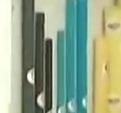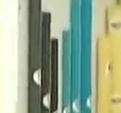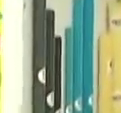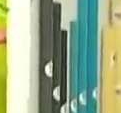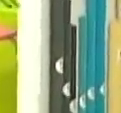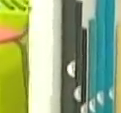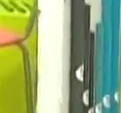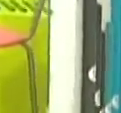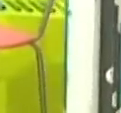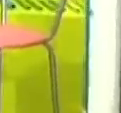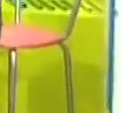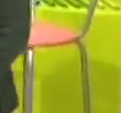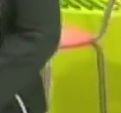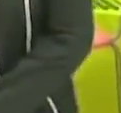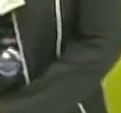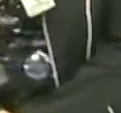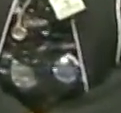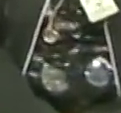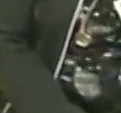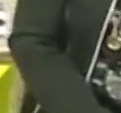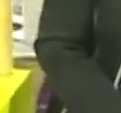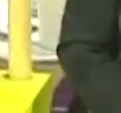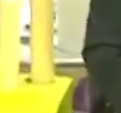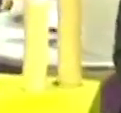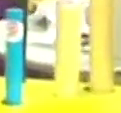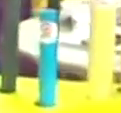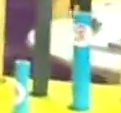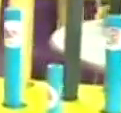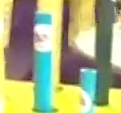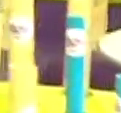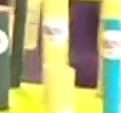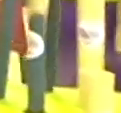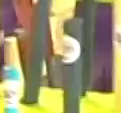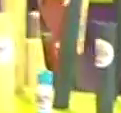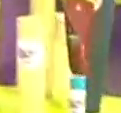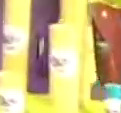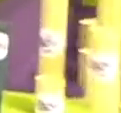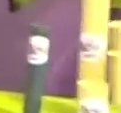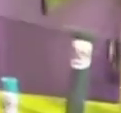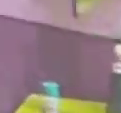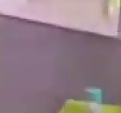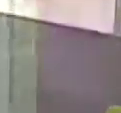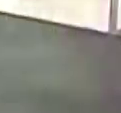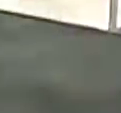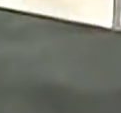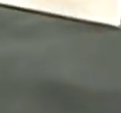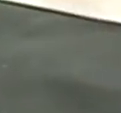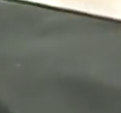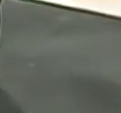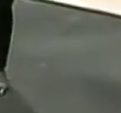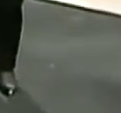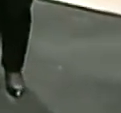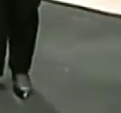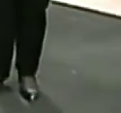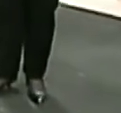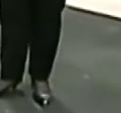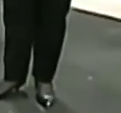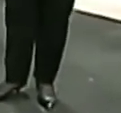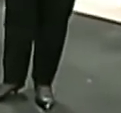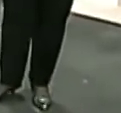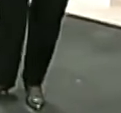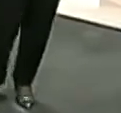el más importante para el intercambio productivo. Es el impulso al desarrollo económico de la